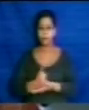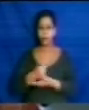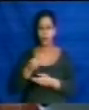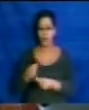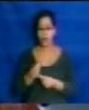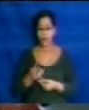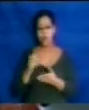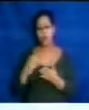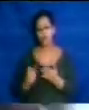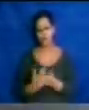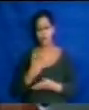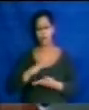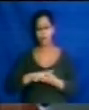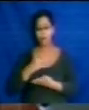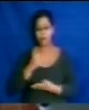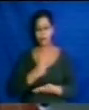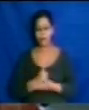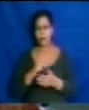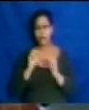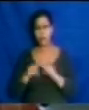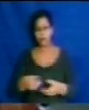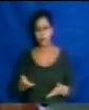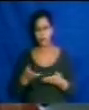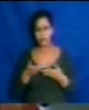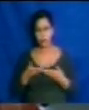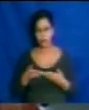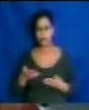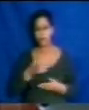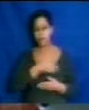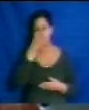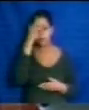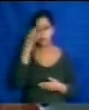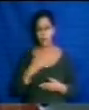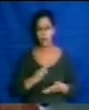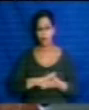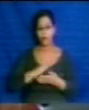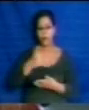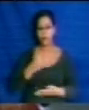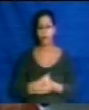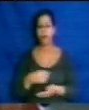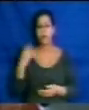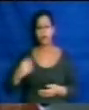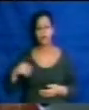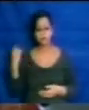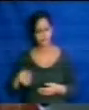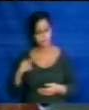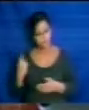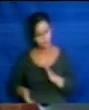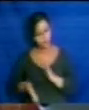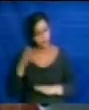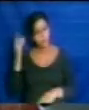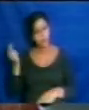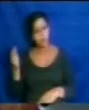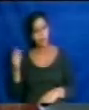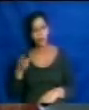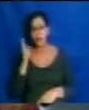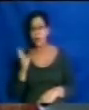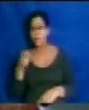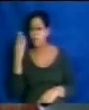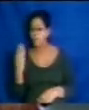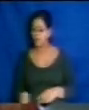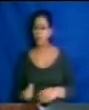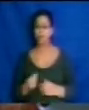pasaportes pudiera abonar en ese sentido. Creemos que los pasaportes deben ser expedidos de manera inmediata para